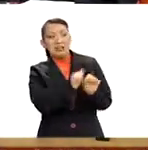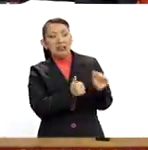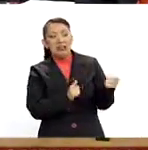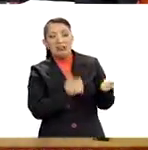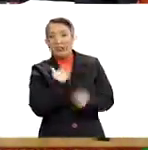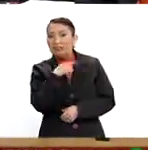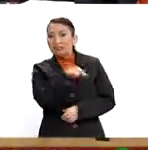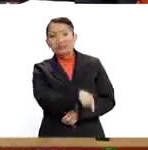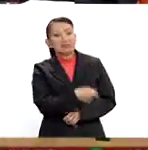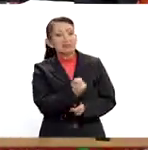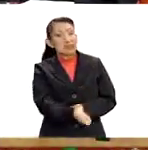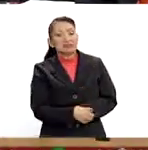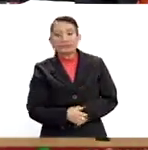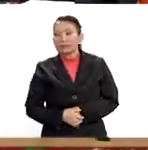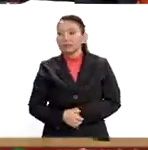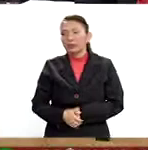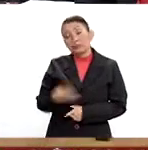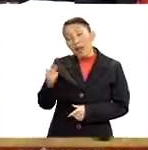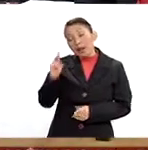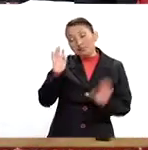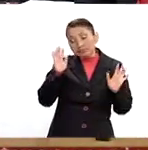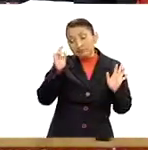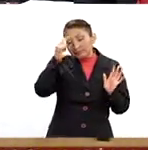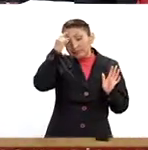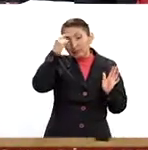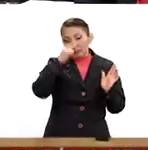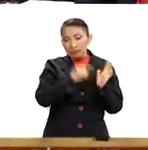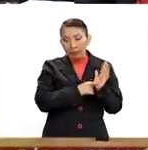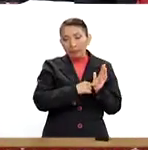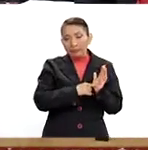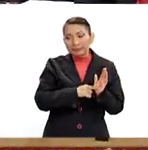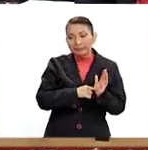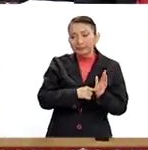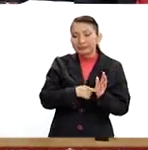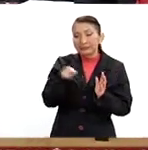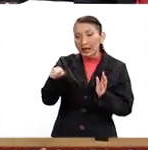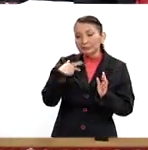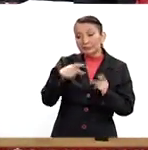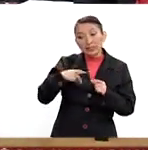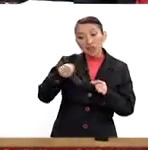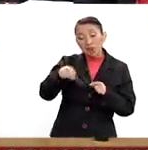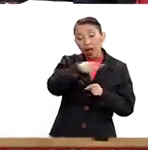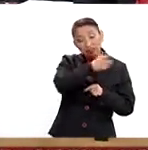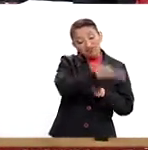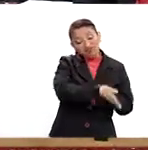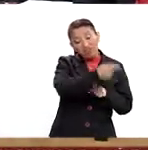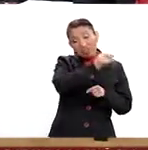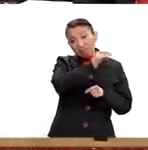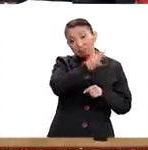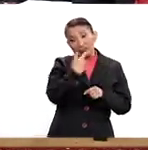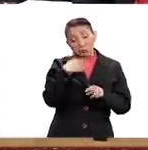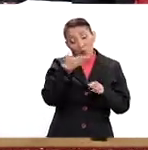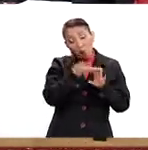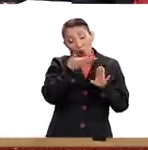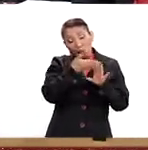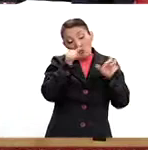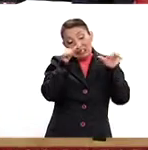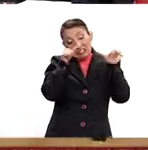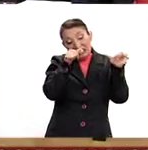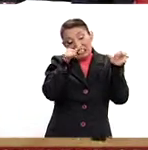lo que implica el señor Trump. Así es, pero bueno, sí creo que es un personaje o una agenda de la cual tenemos que estar muy